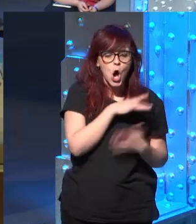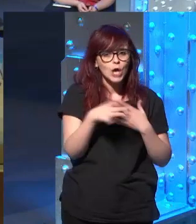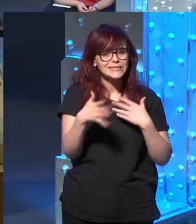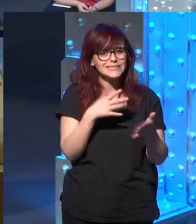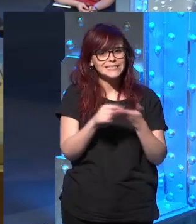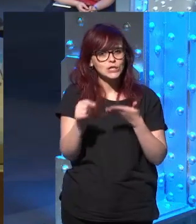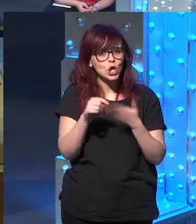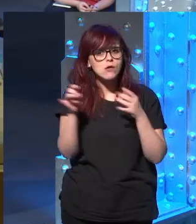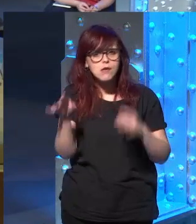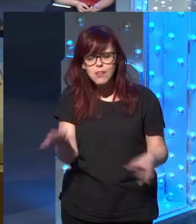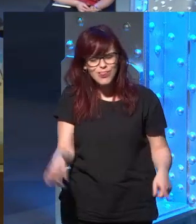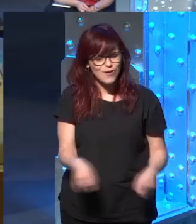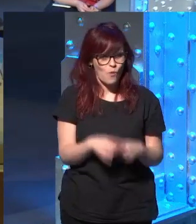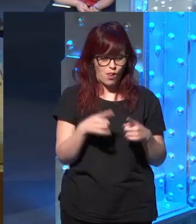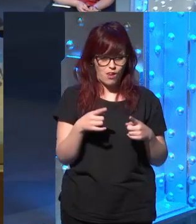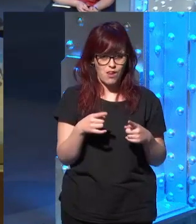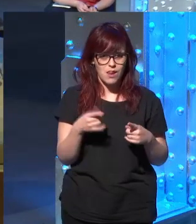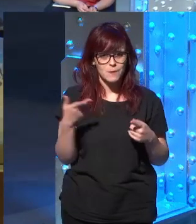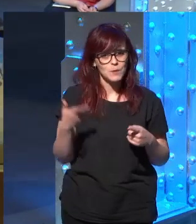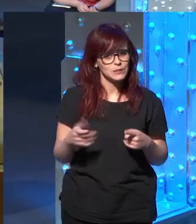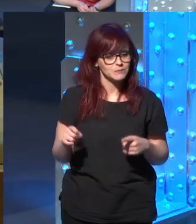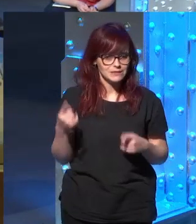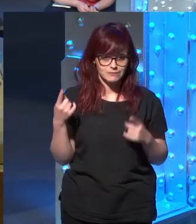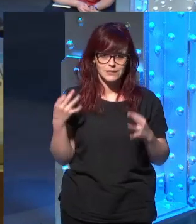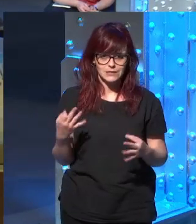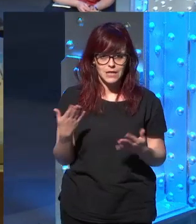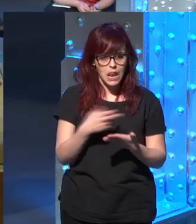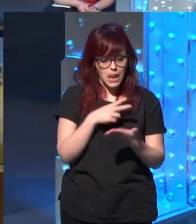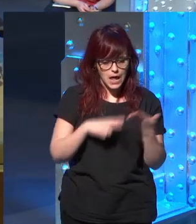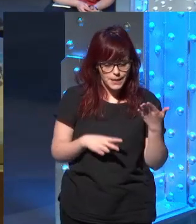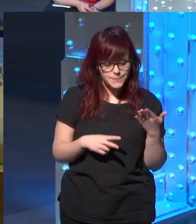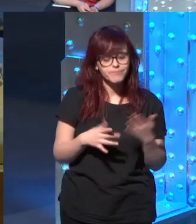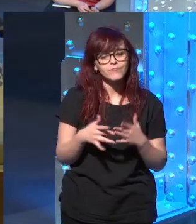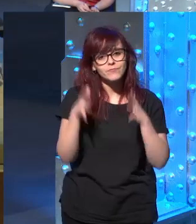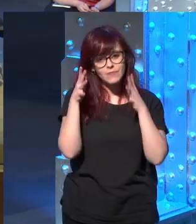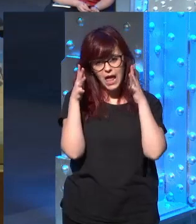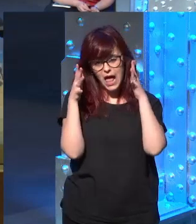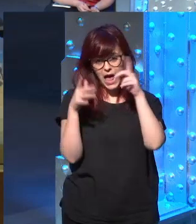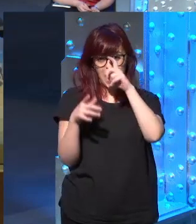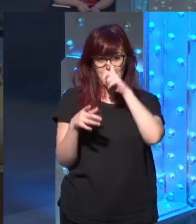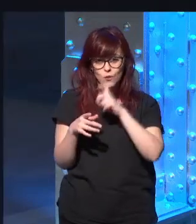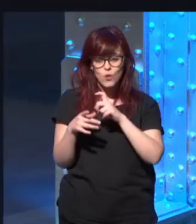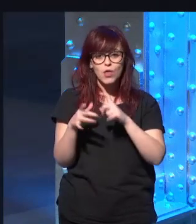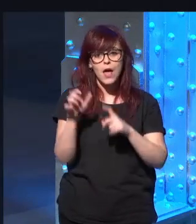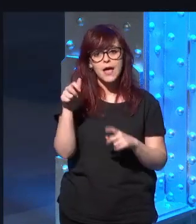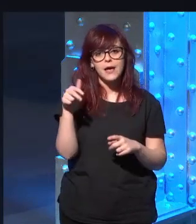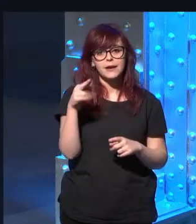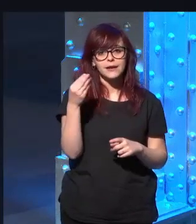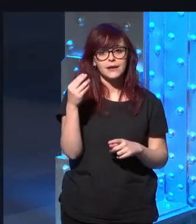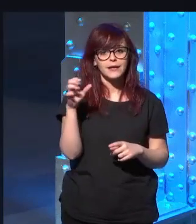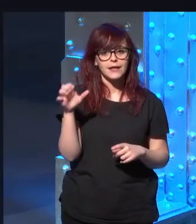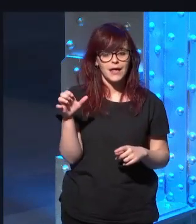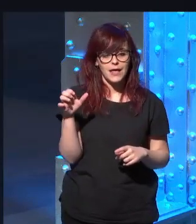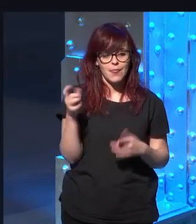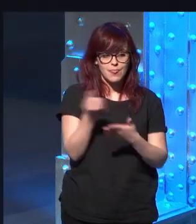escritores. Yo no sé si sois, os recuerdo que Enrique nos está